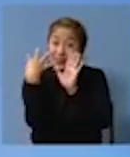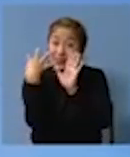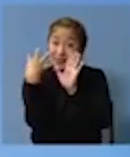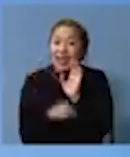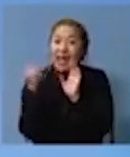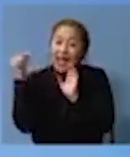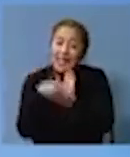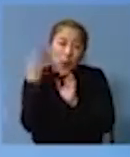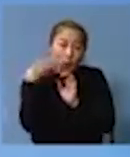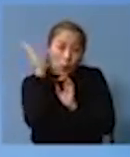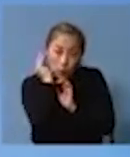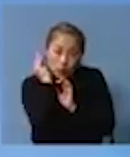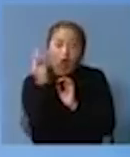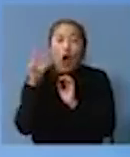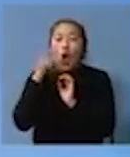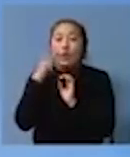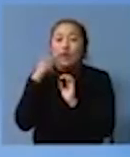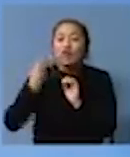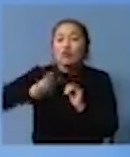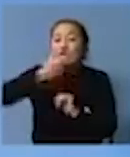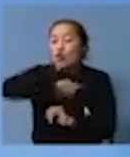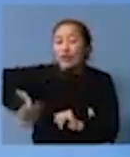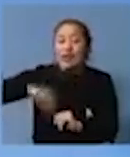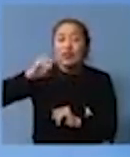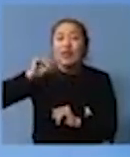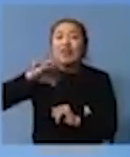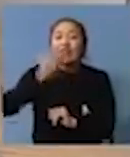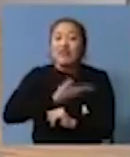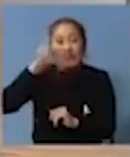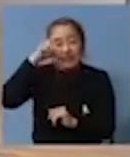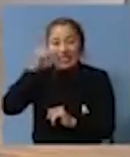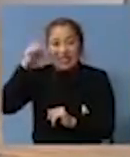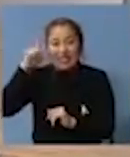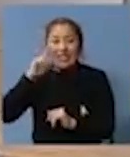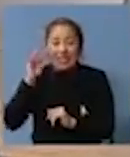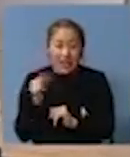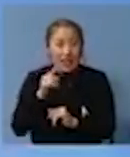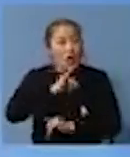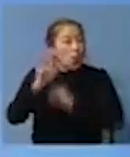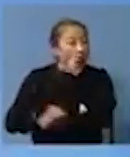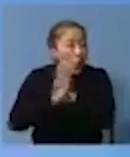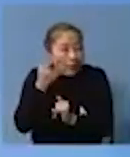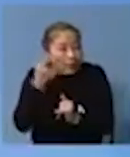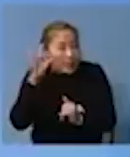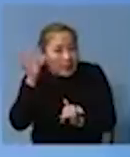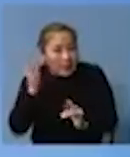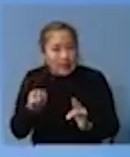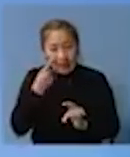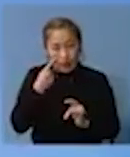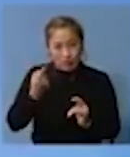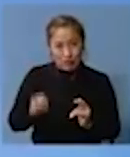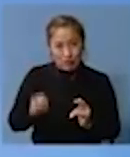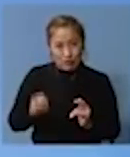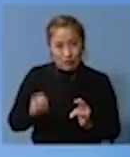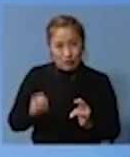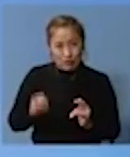Un audio transcripto en el que se lo escucha a Julio Ferreira y empieza a tirar datos, obviamente, de los cuales uno cuando lo desmenuza se da cuenta. Dice,